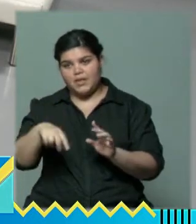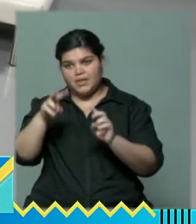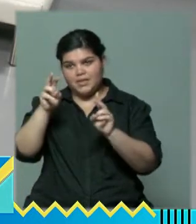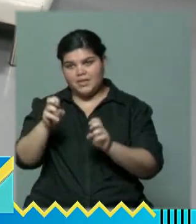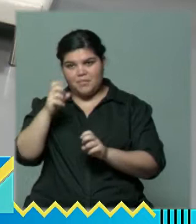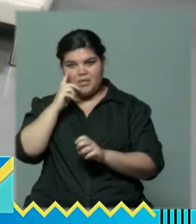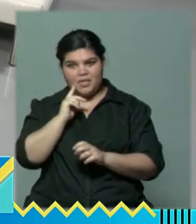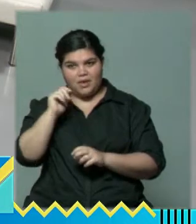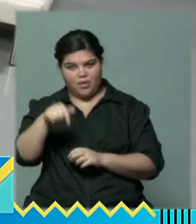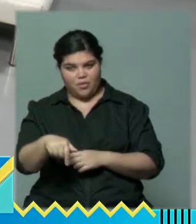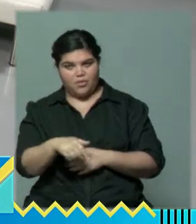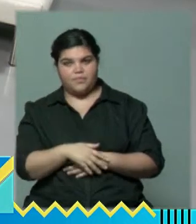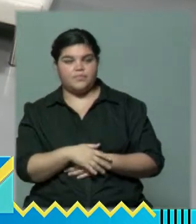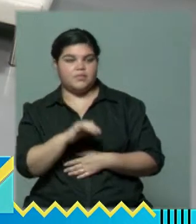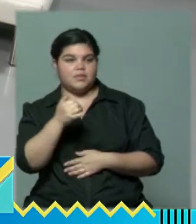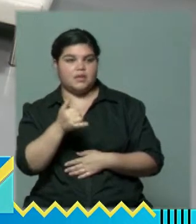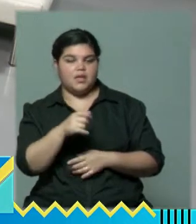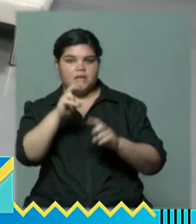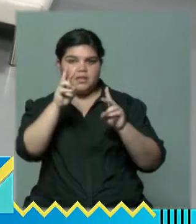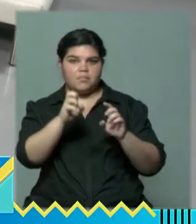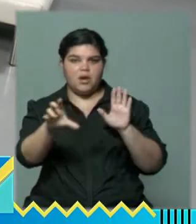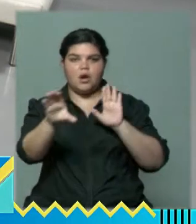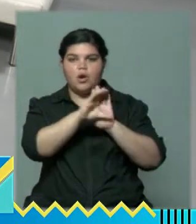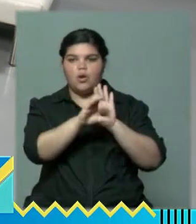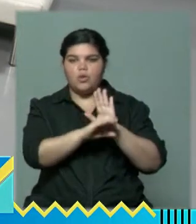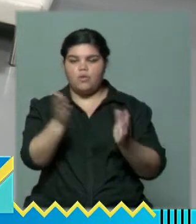el día de hoy. Exactamente, vamos a hablar justamente del Código de Falta, la Ley Provincial